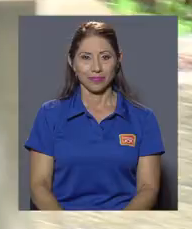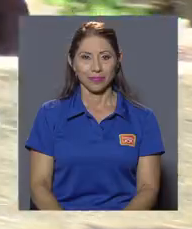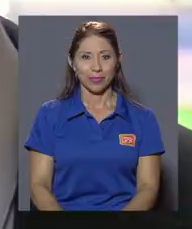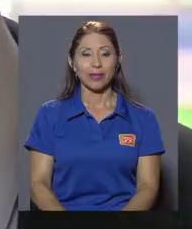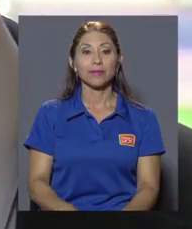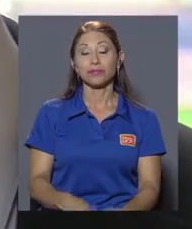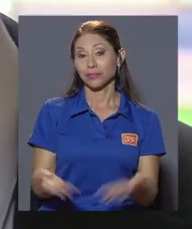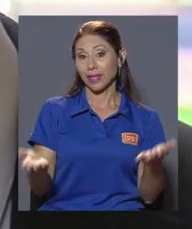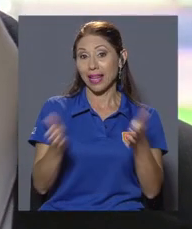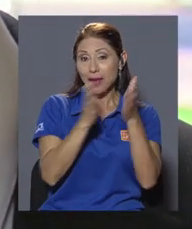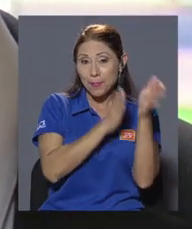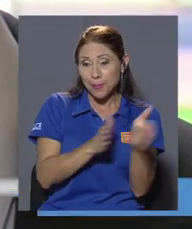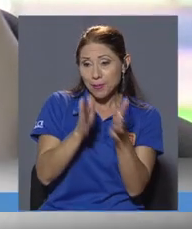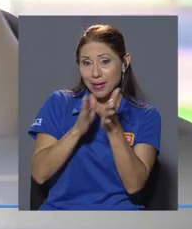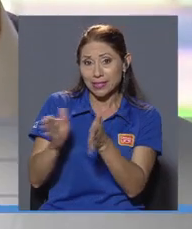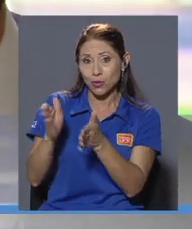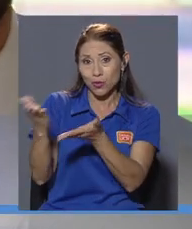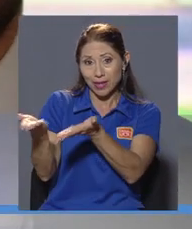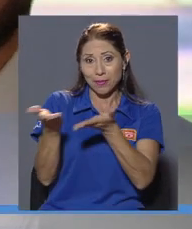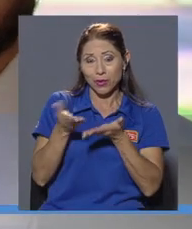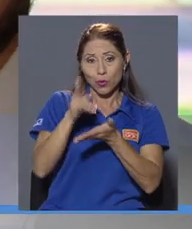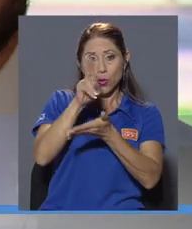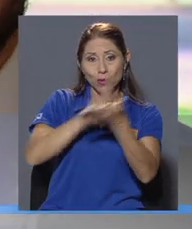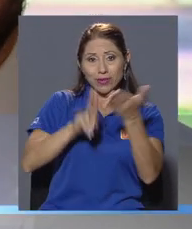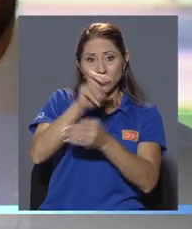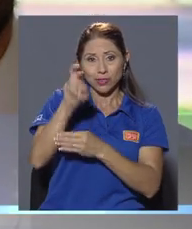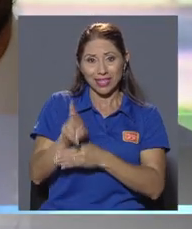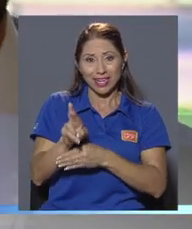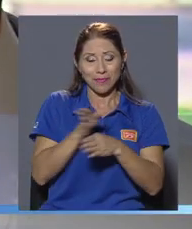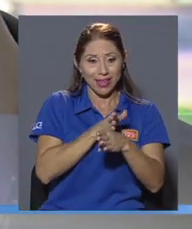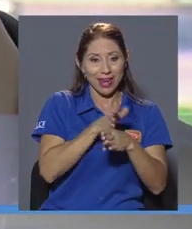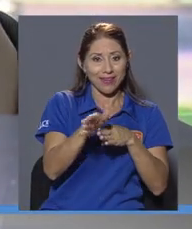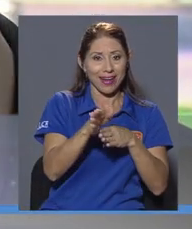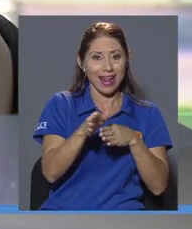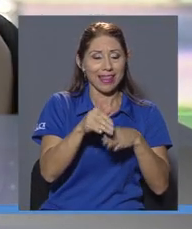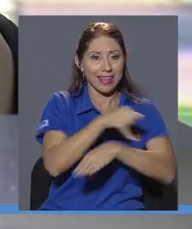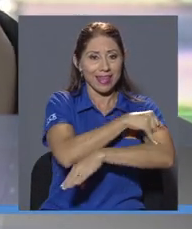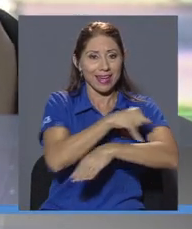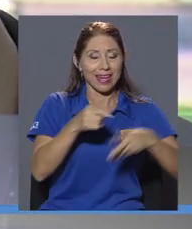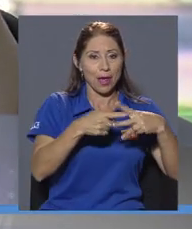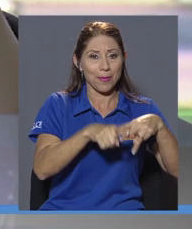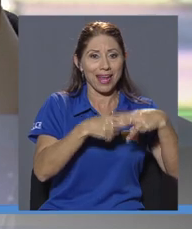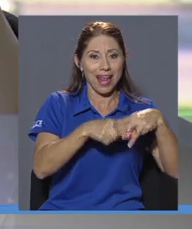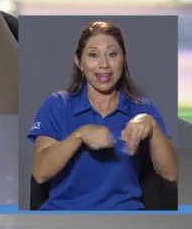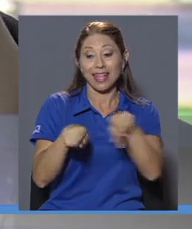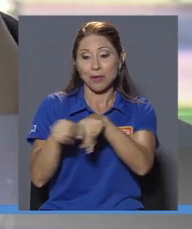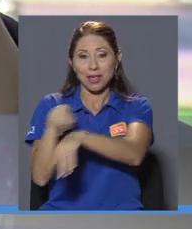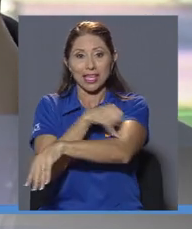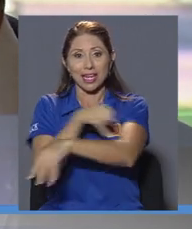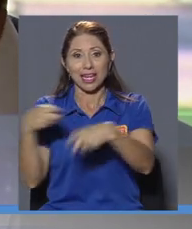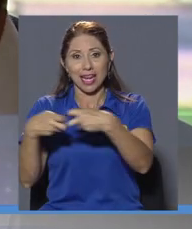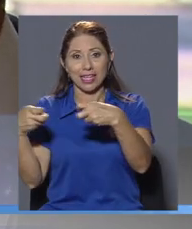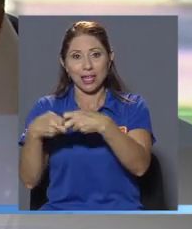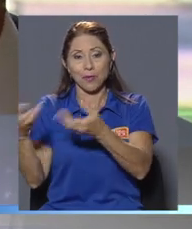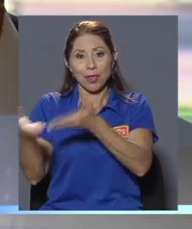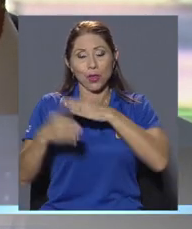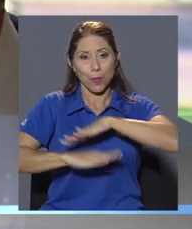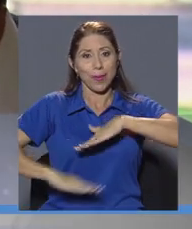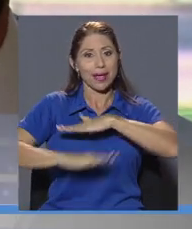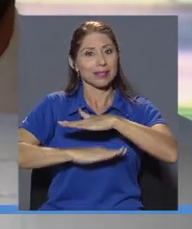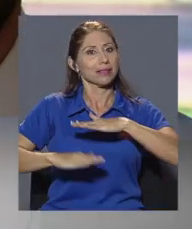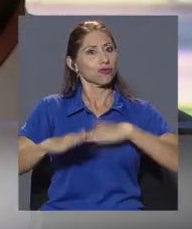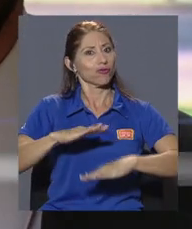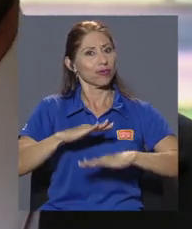La formación que me dio la Universidad de Costa Rica, tanto en la carrera de Ingeniería Mecánica como Ingeniería Eléctrica, me dio las bases suficientes para poder hablar de tú a tú